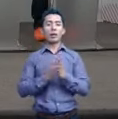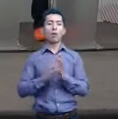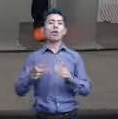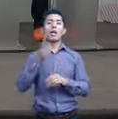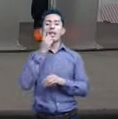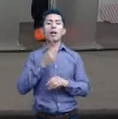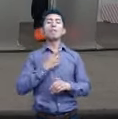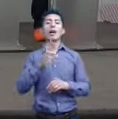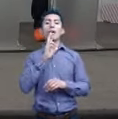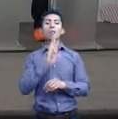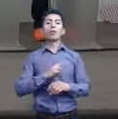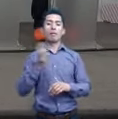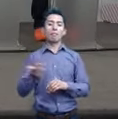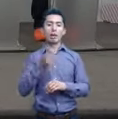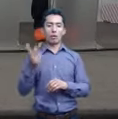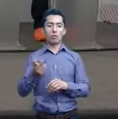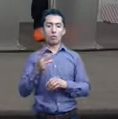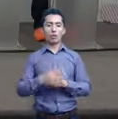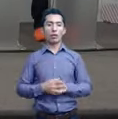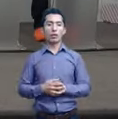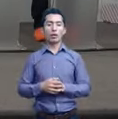puedan responder esta pregunta. Así que